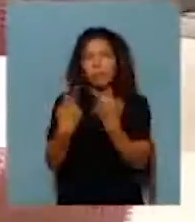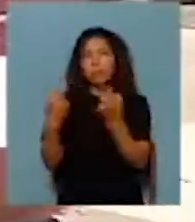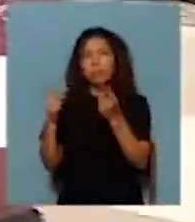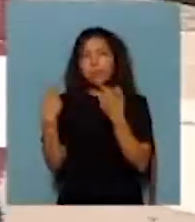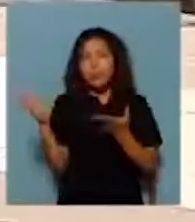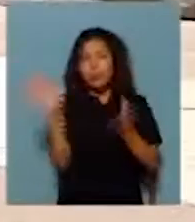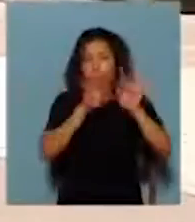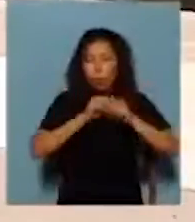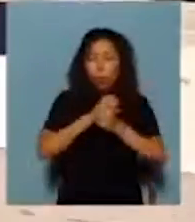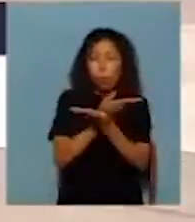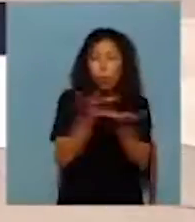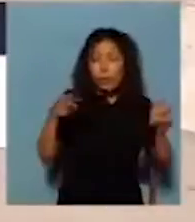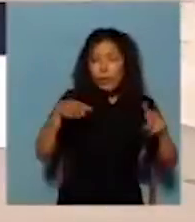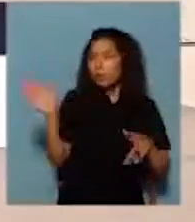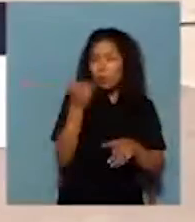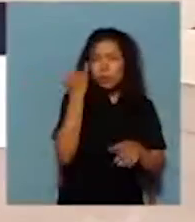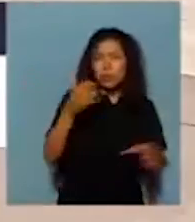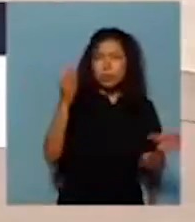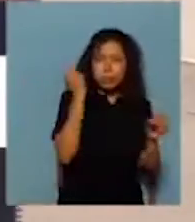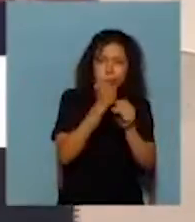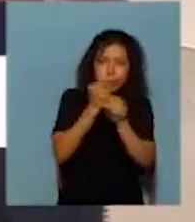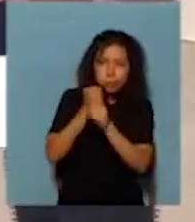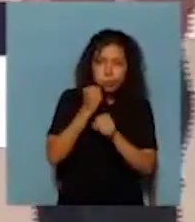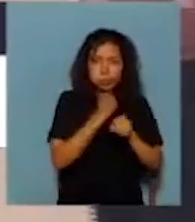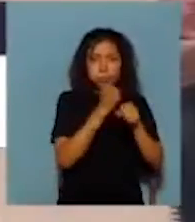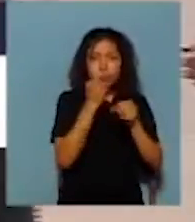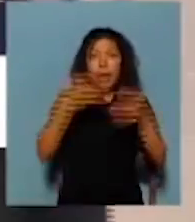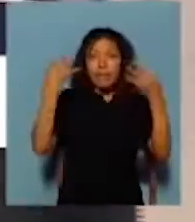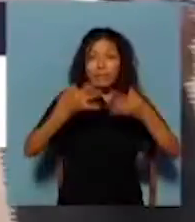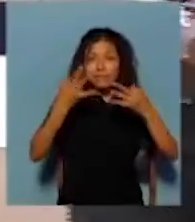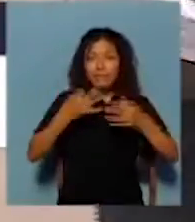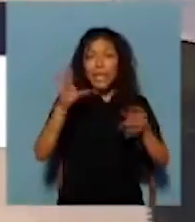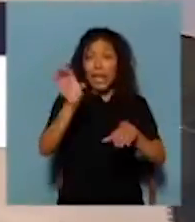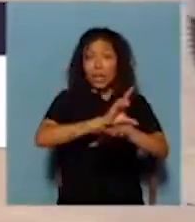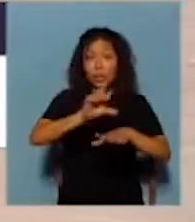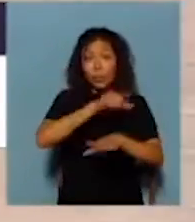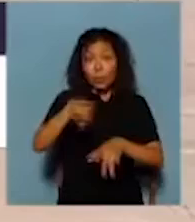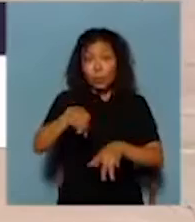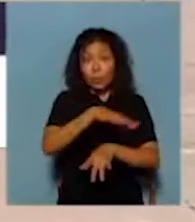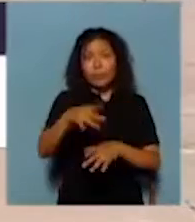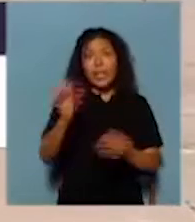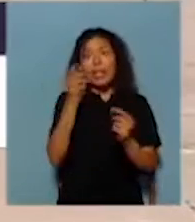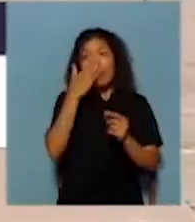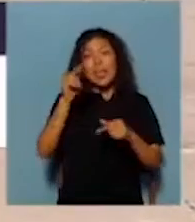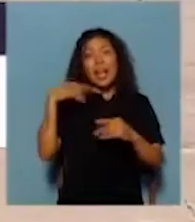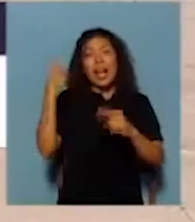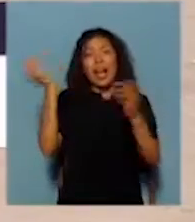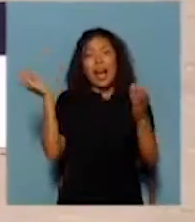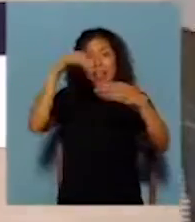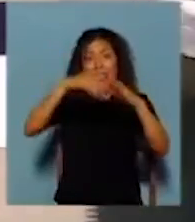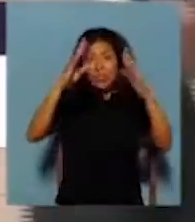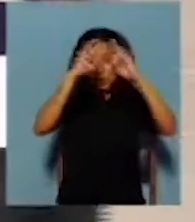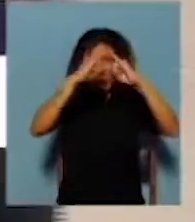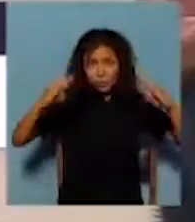ya comprometidos. Y la parte afuera, digamos, de la carpa, tenemos también casi todo